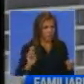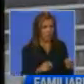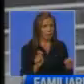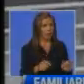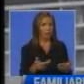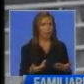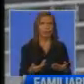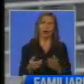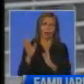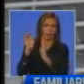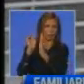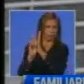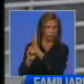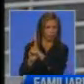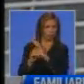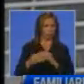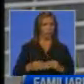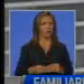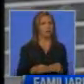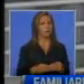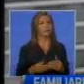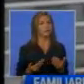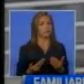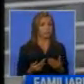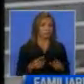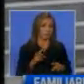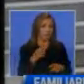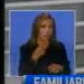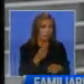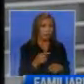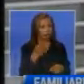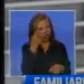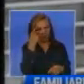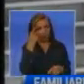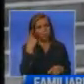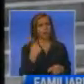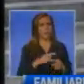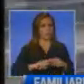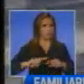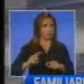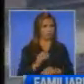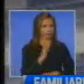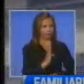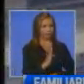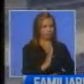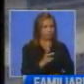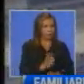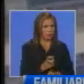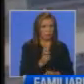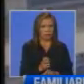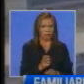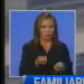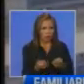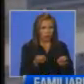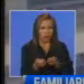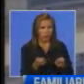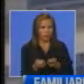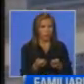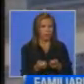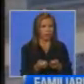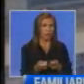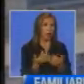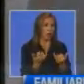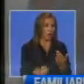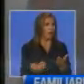Rehabilitación Social de Guayaquil. Y es que toda técnica aparentemente era buena para disciplinar y mantener el control en las antiguas y nuevas instalaciones